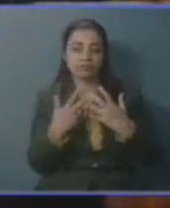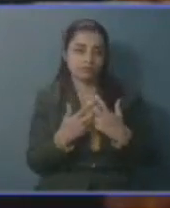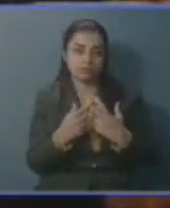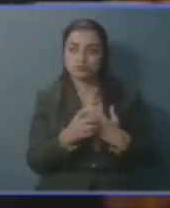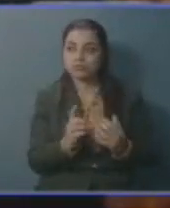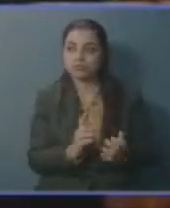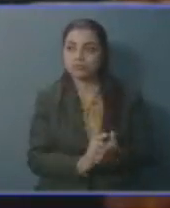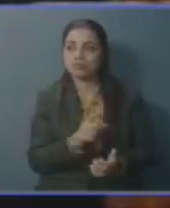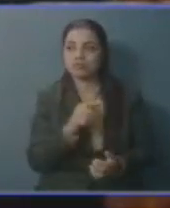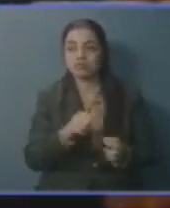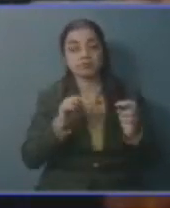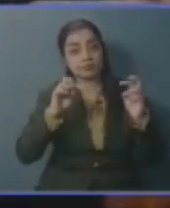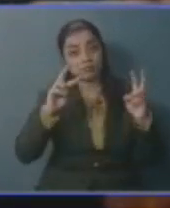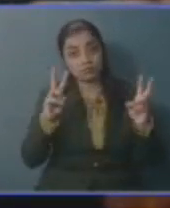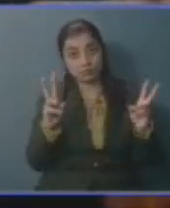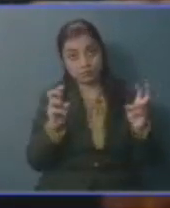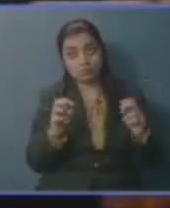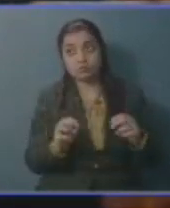este tema